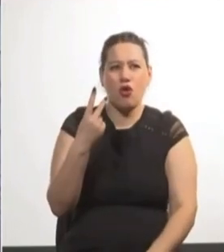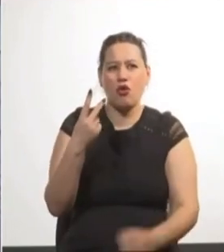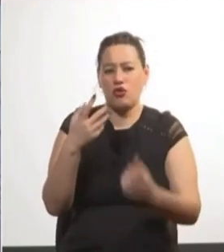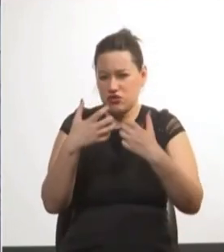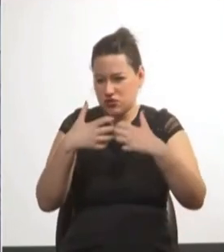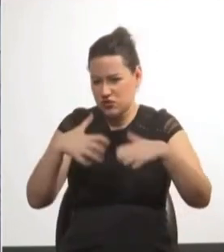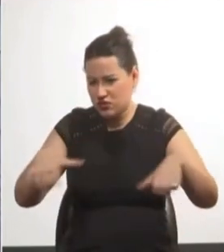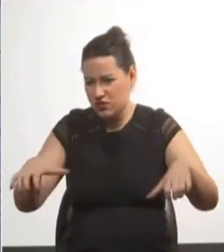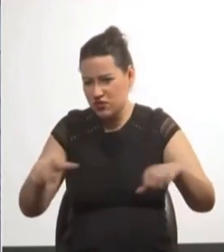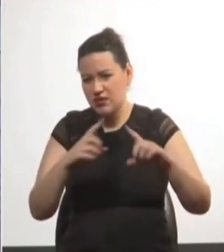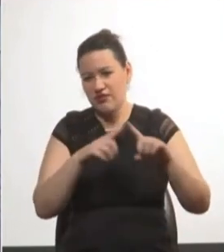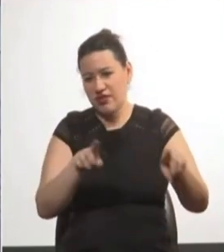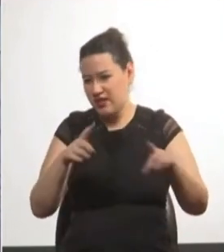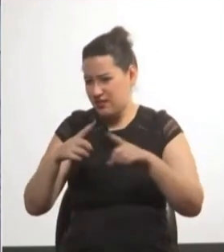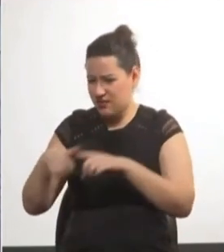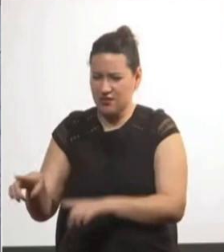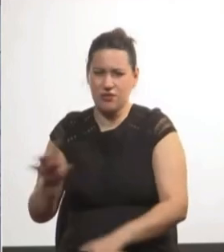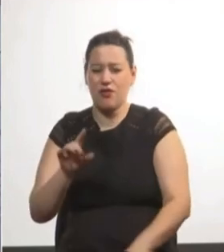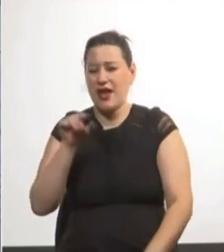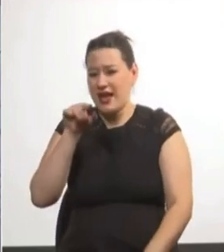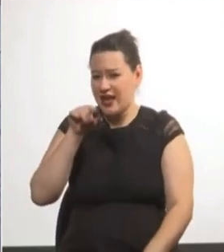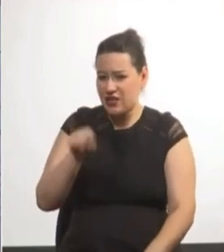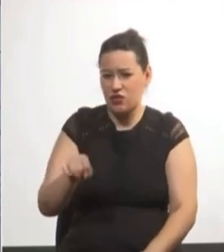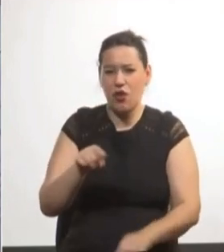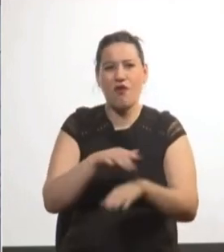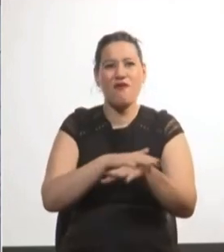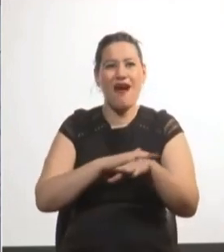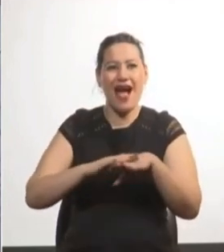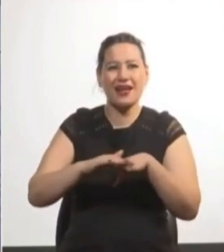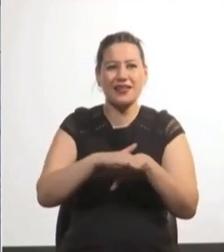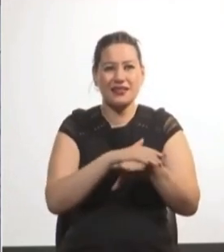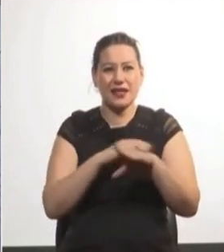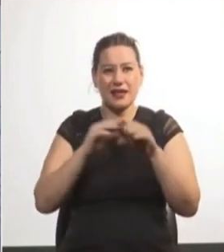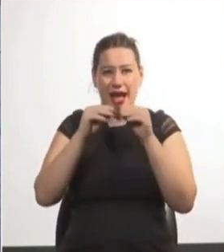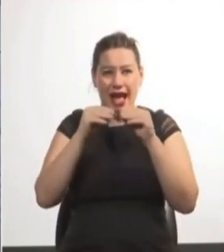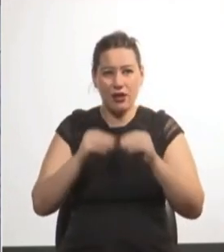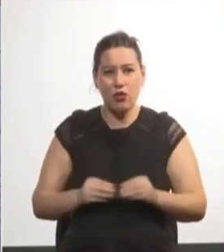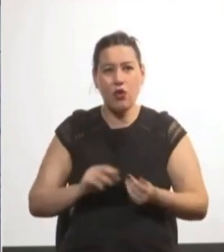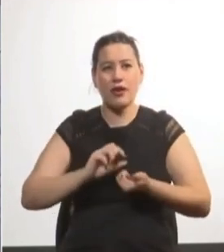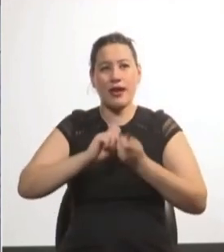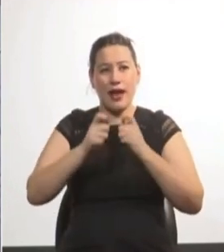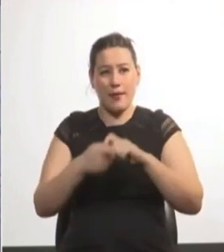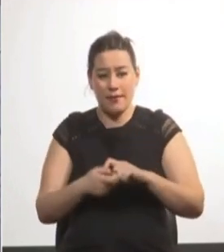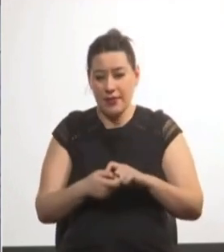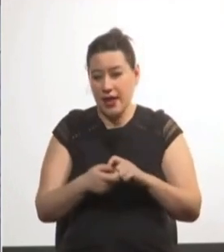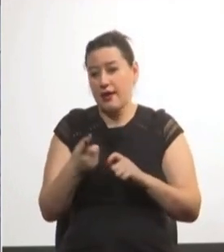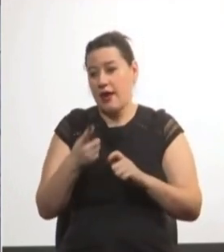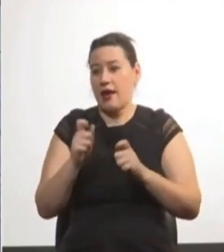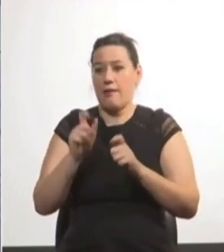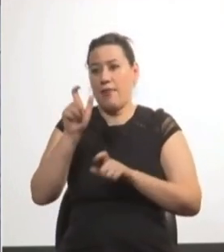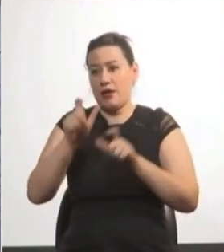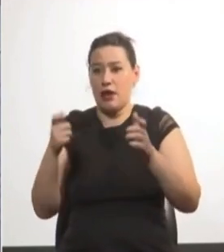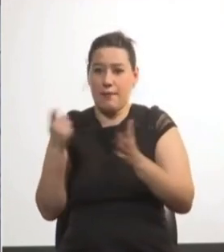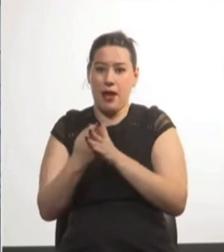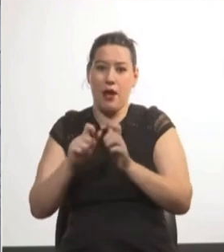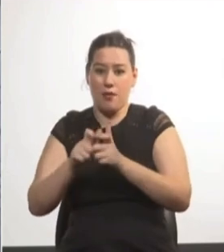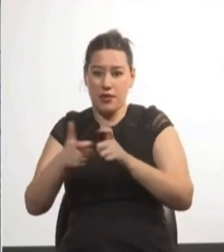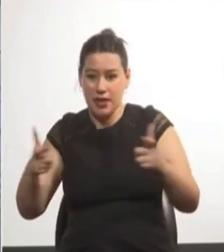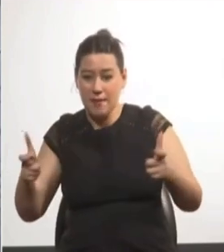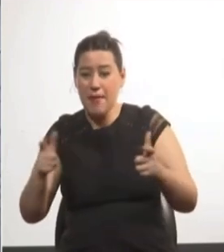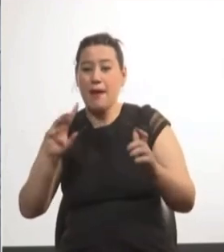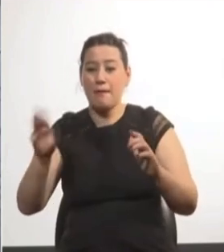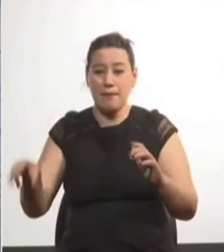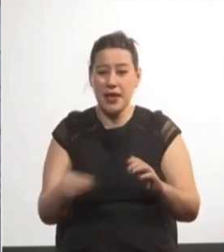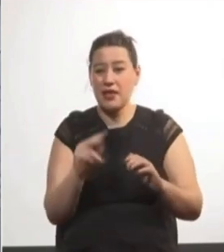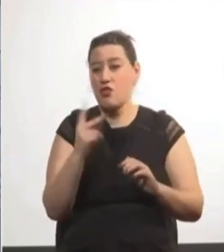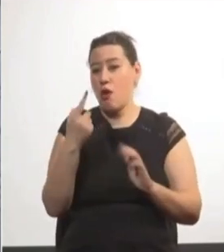no consideren que esto, la base de cálculo cambiada que hizo que más gente pagara y la pérdida de devolución de